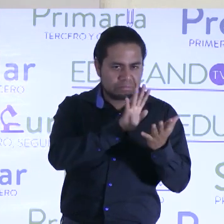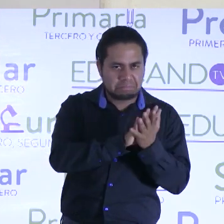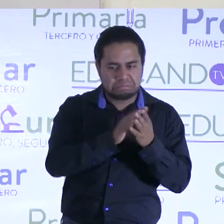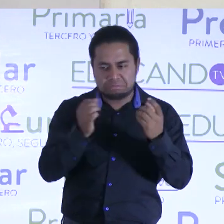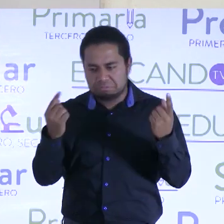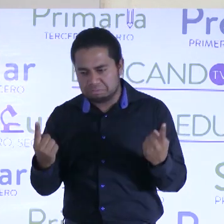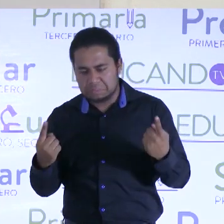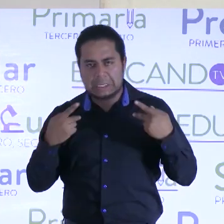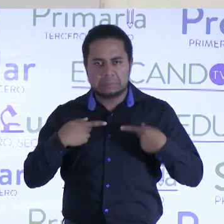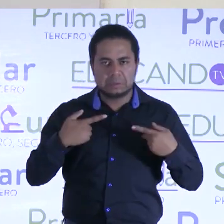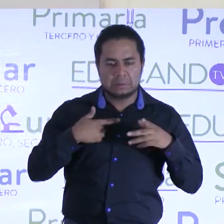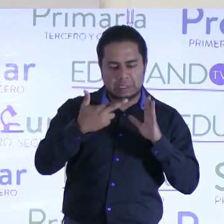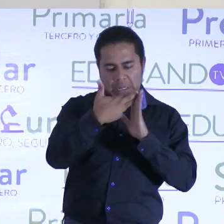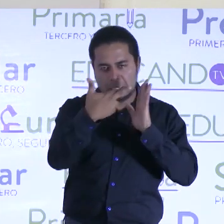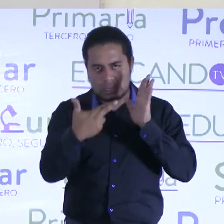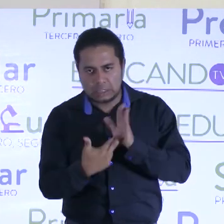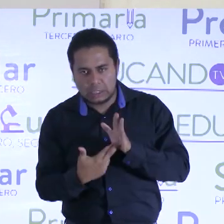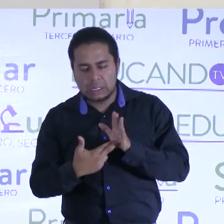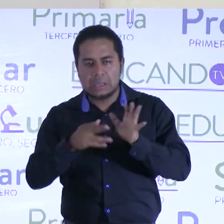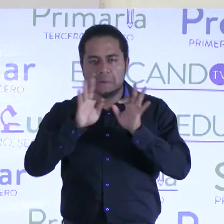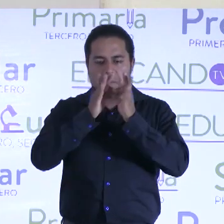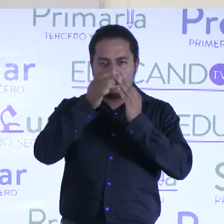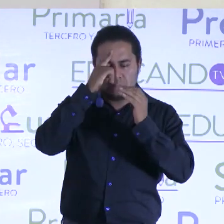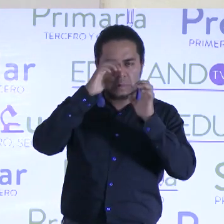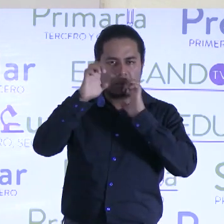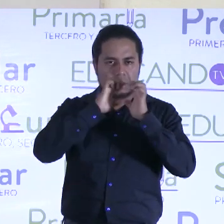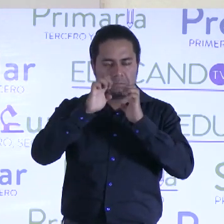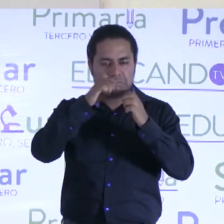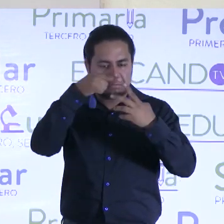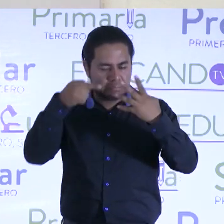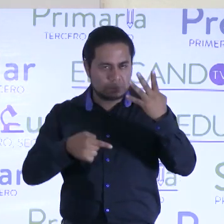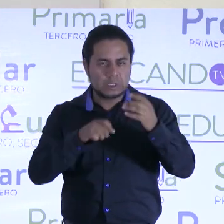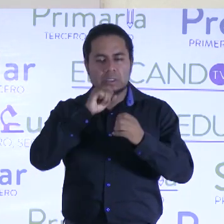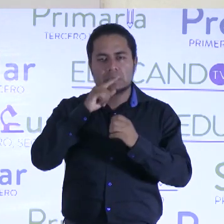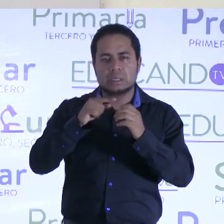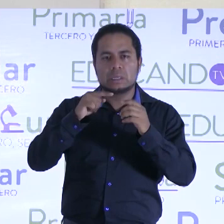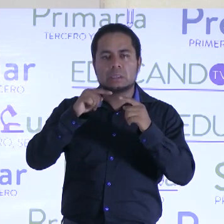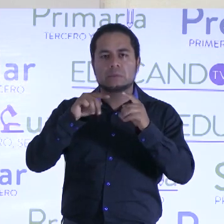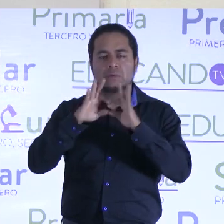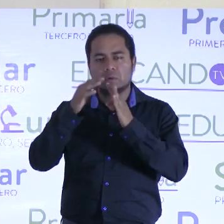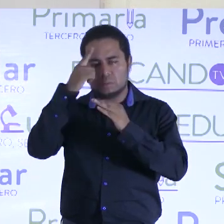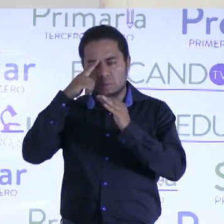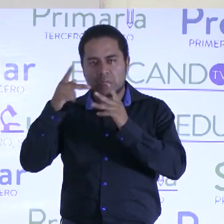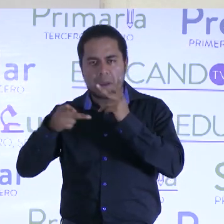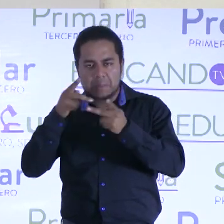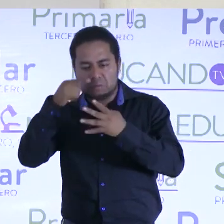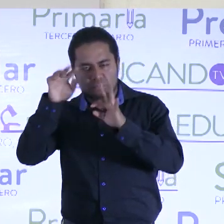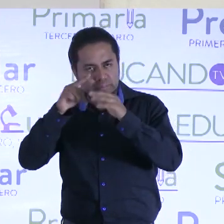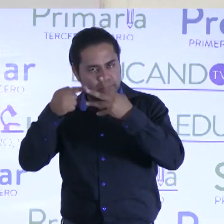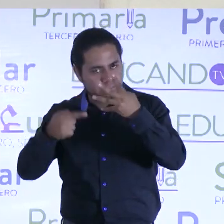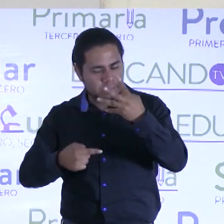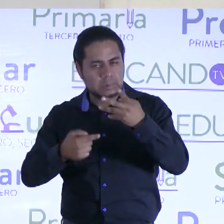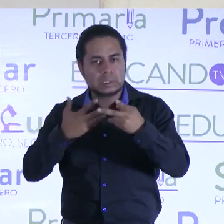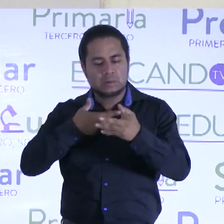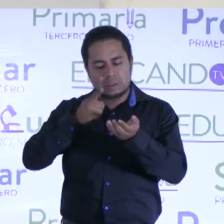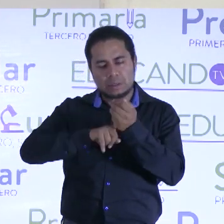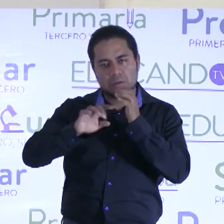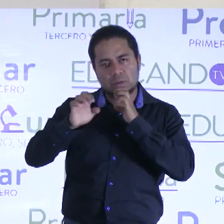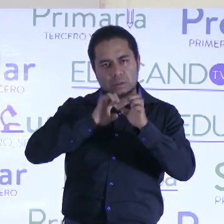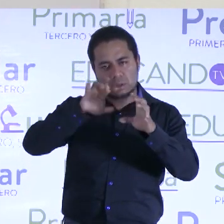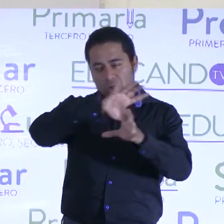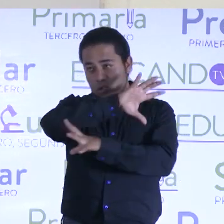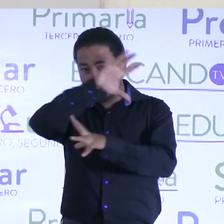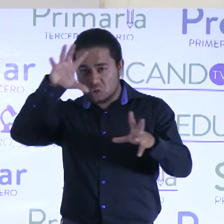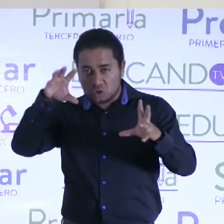participantes, las reglas, los tipos de entrevista y los tipos de preguntas que existen en una